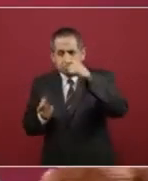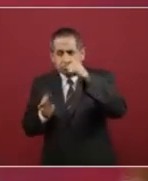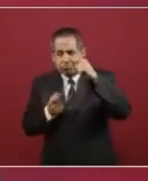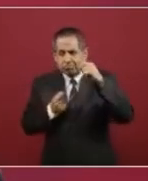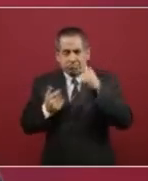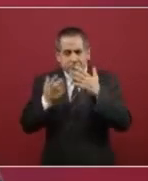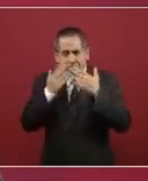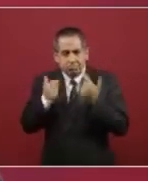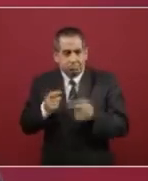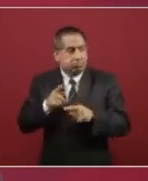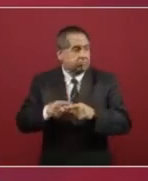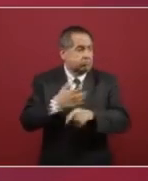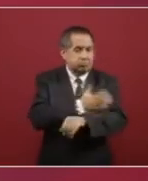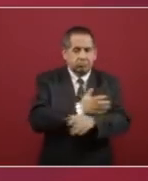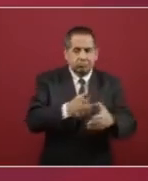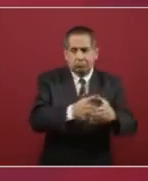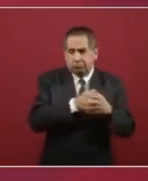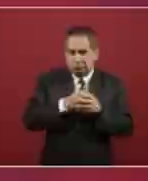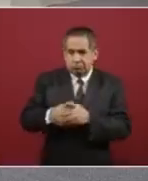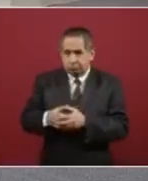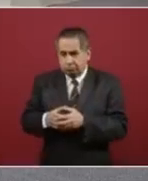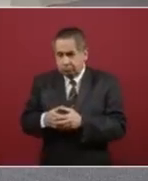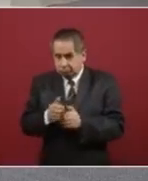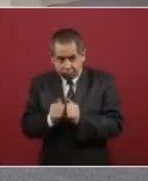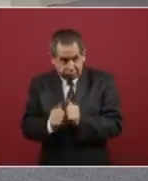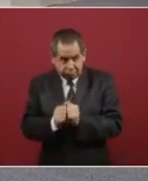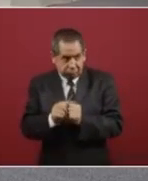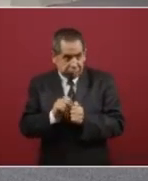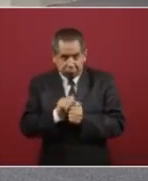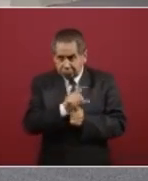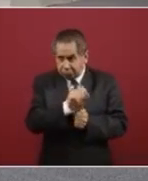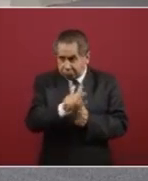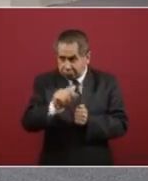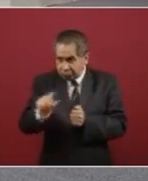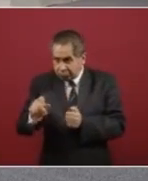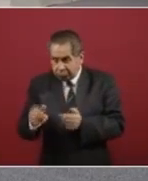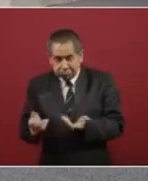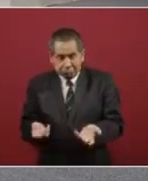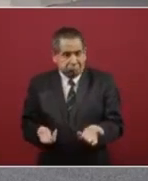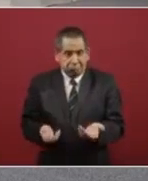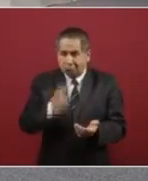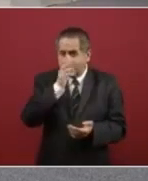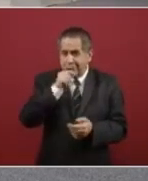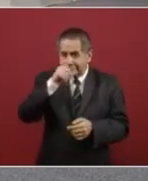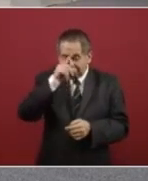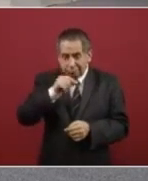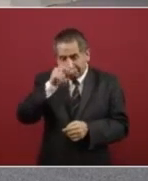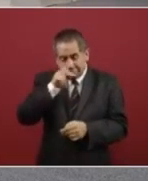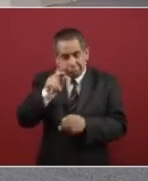que me acompañaron mandaron información, no se pudo